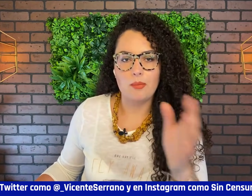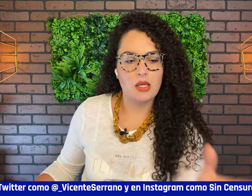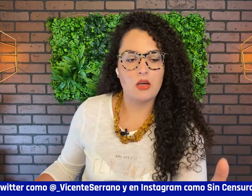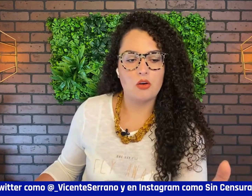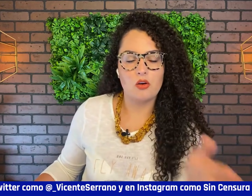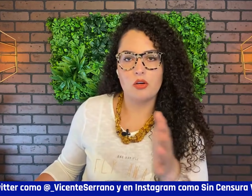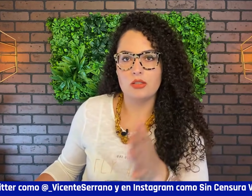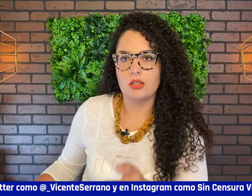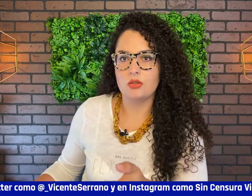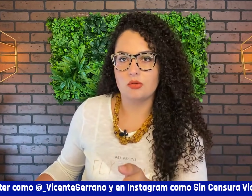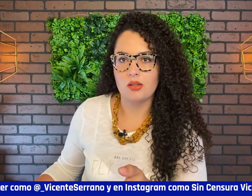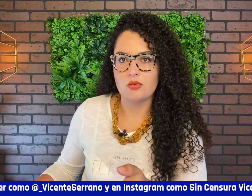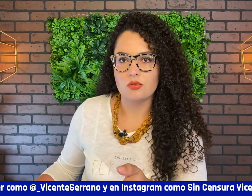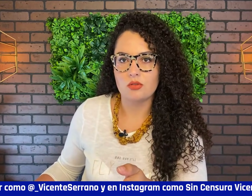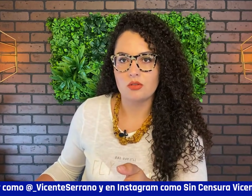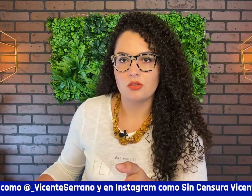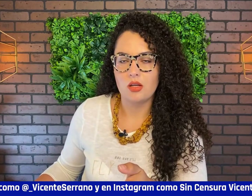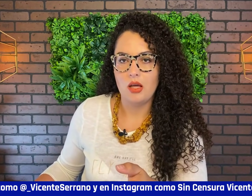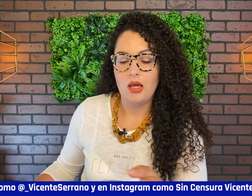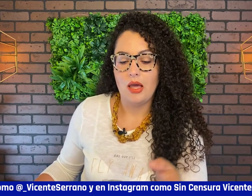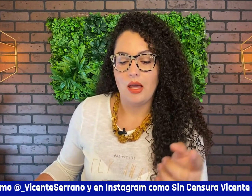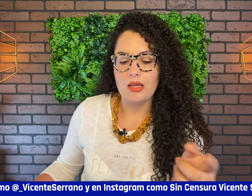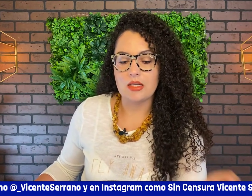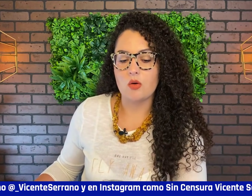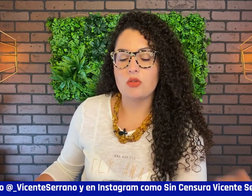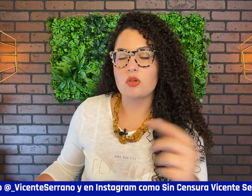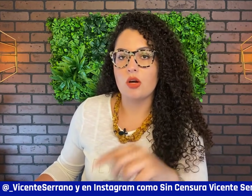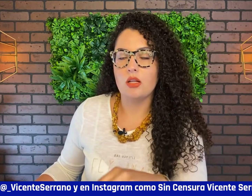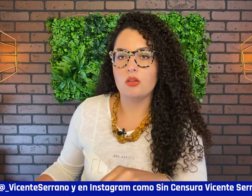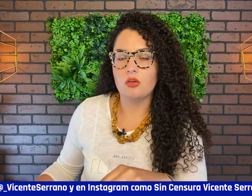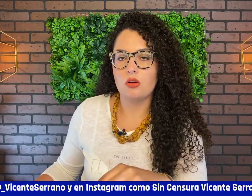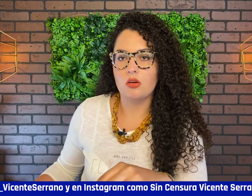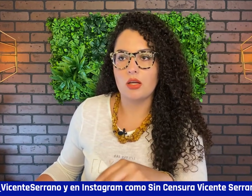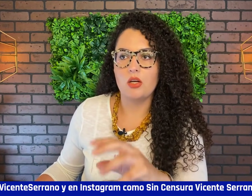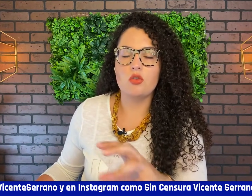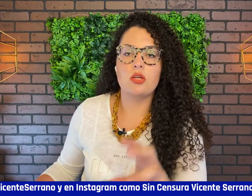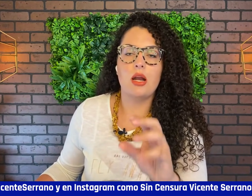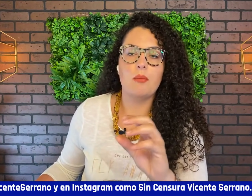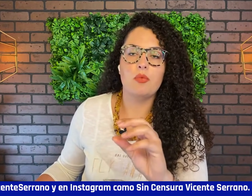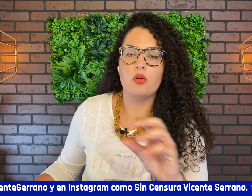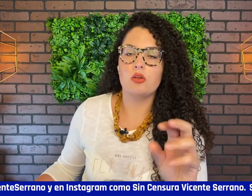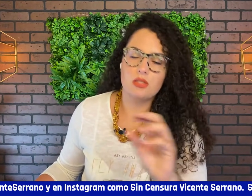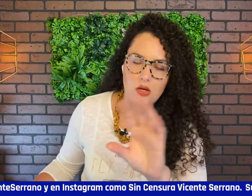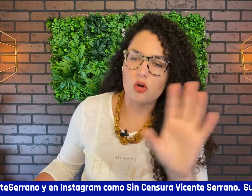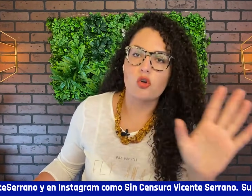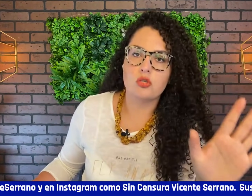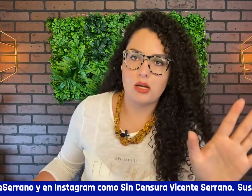comparando a México con Estados Unidos. Están cuestionando que no sean,